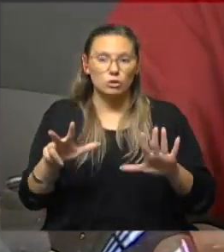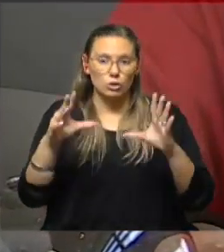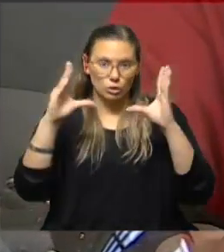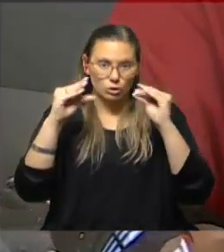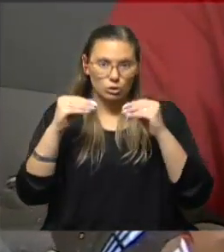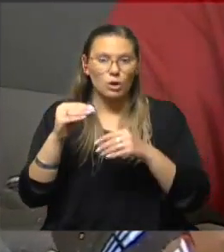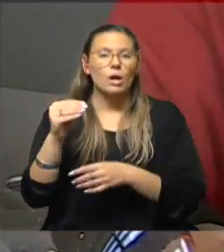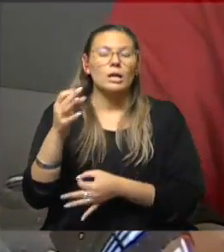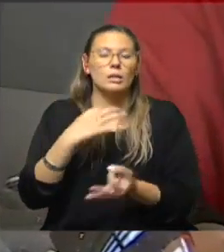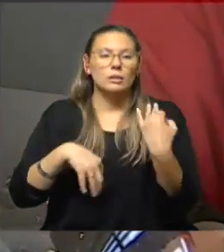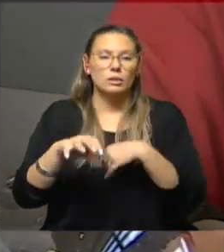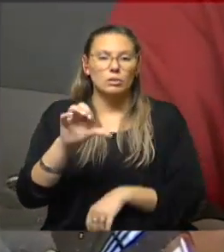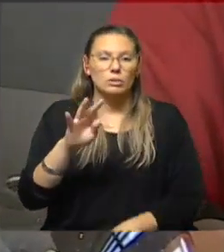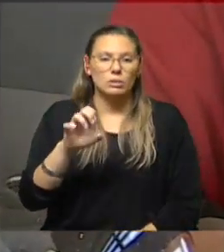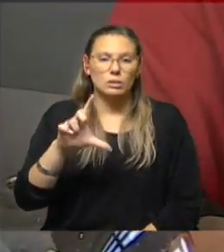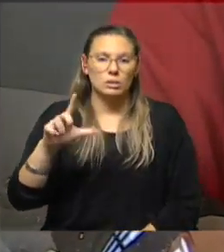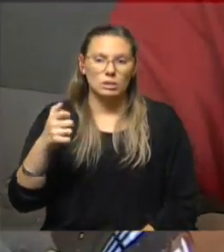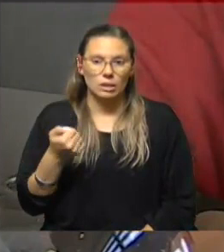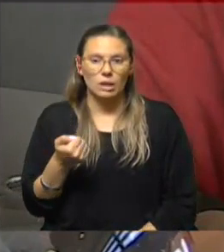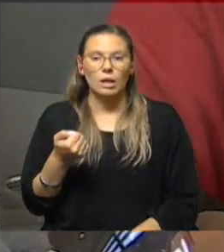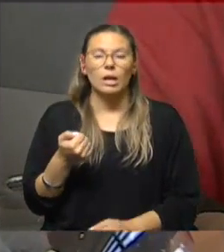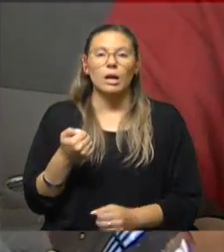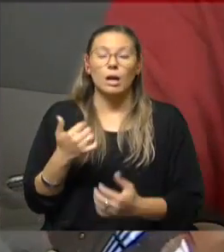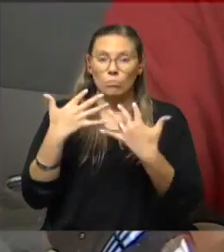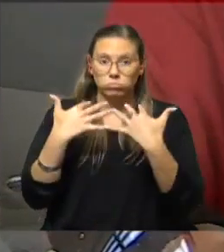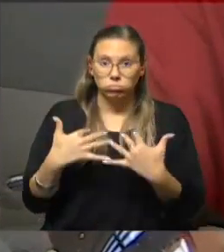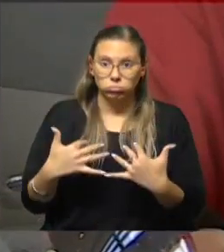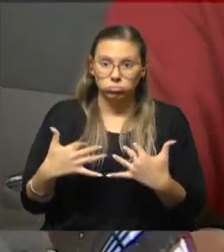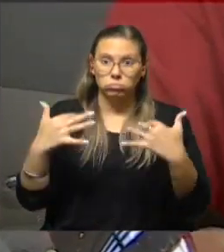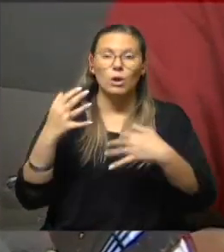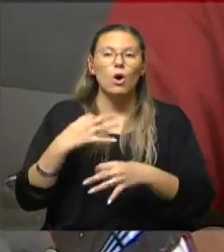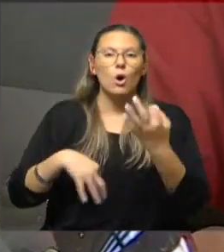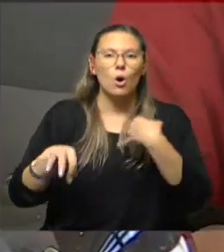Teatro Estela, va a estar la obra